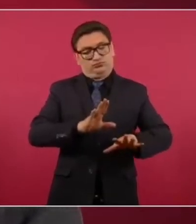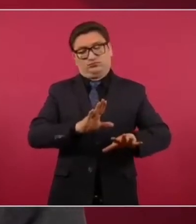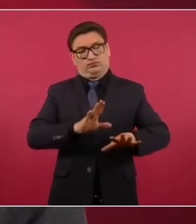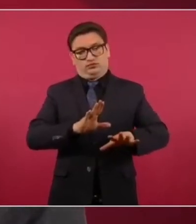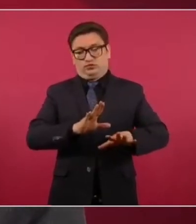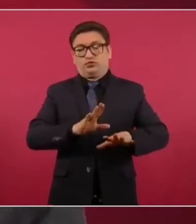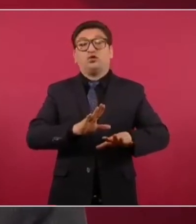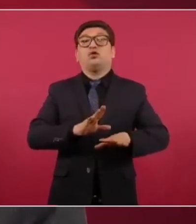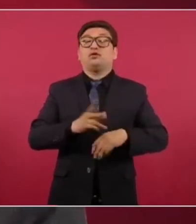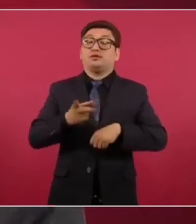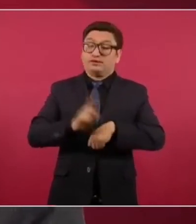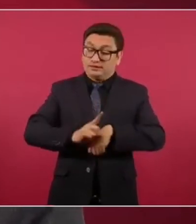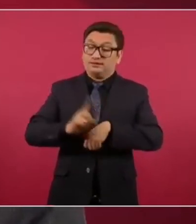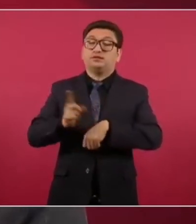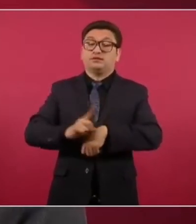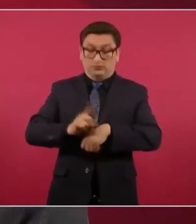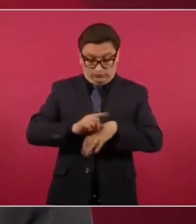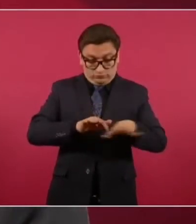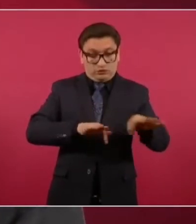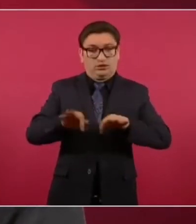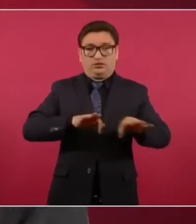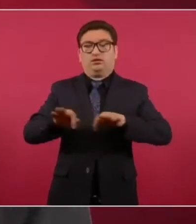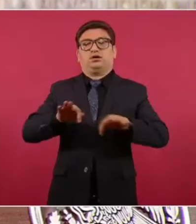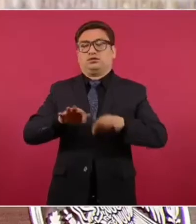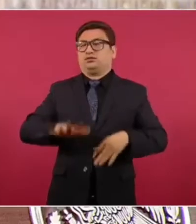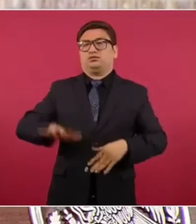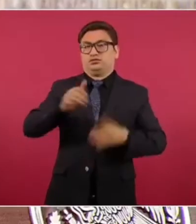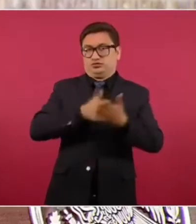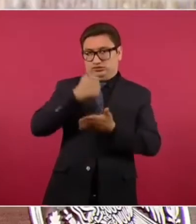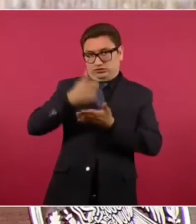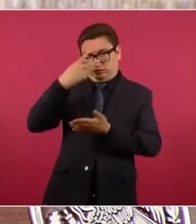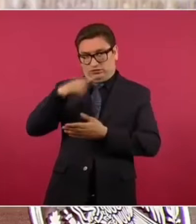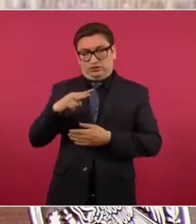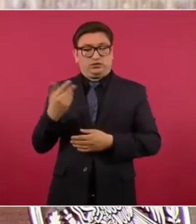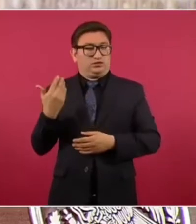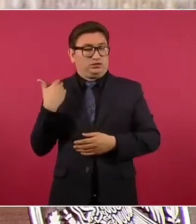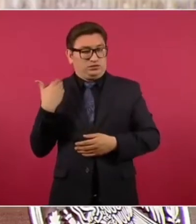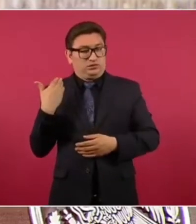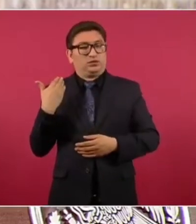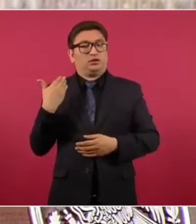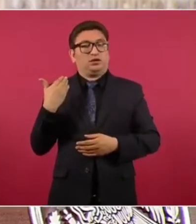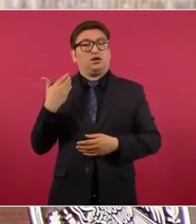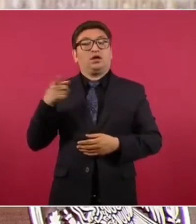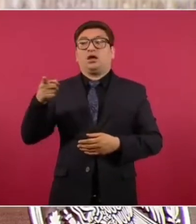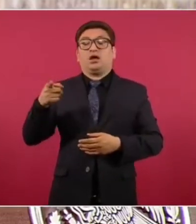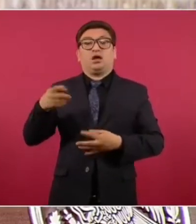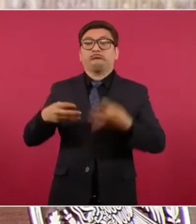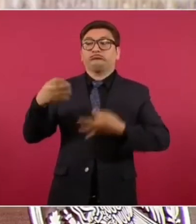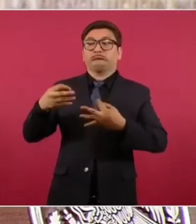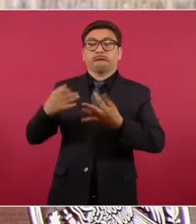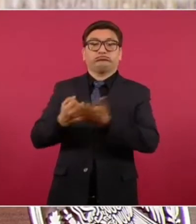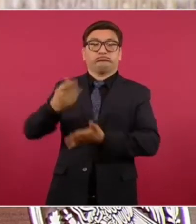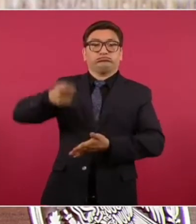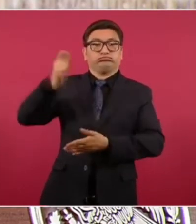Todos los días. En la Ciudad de México acaban de sentenciar